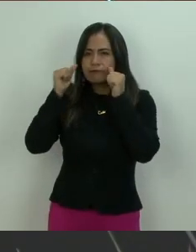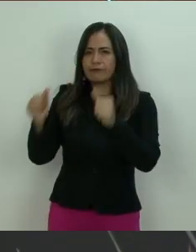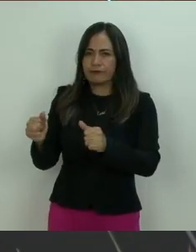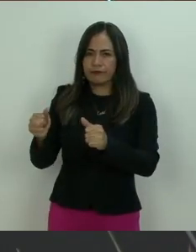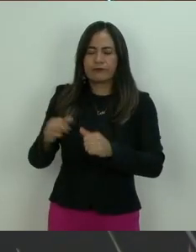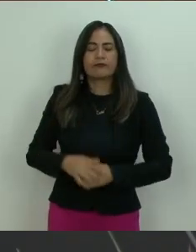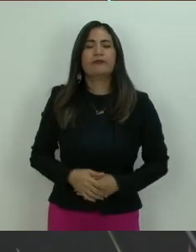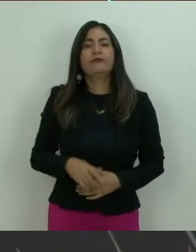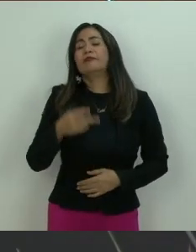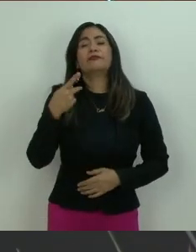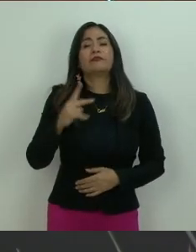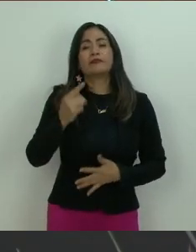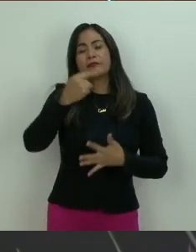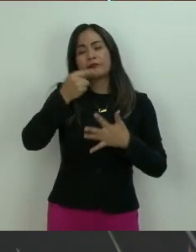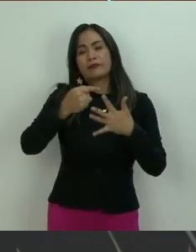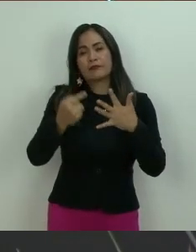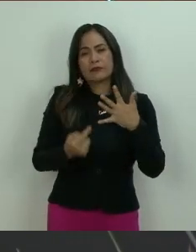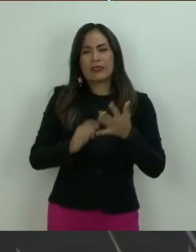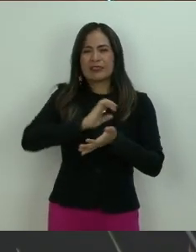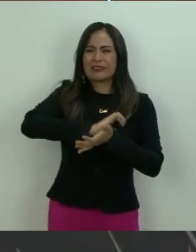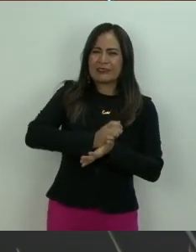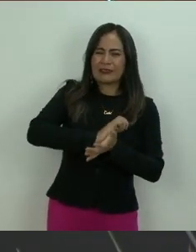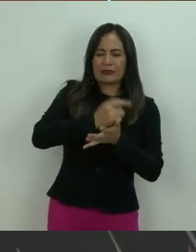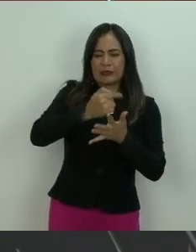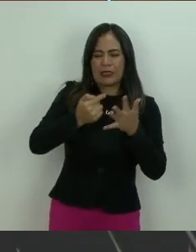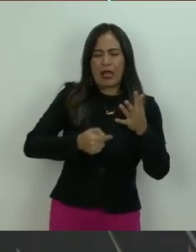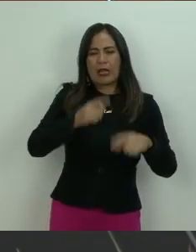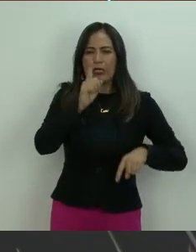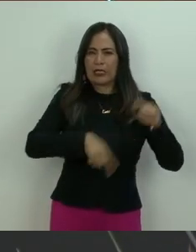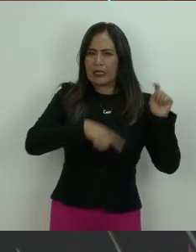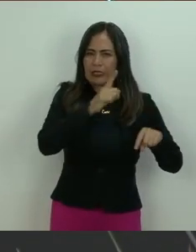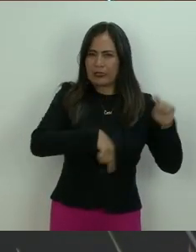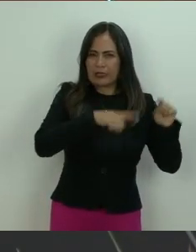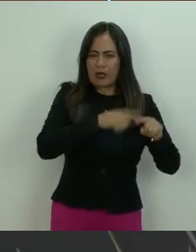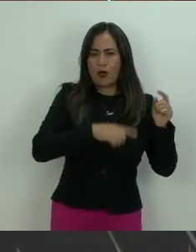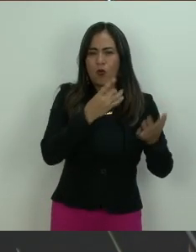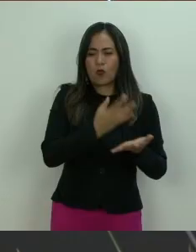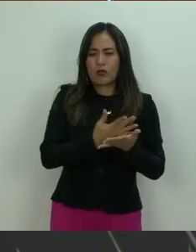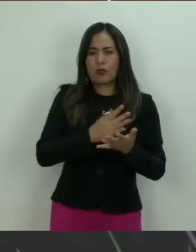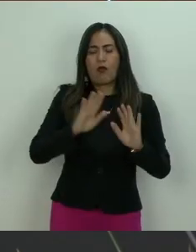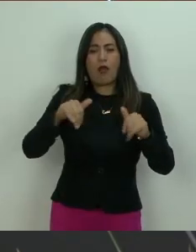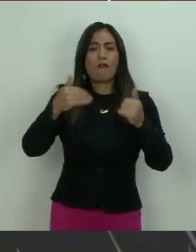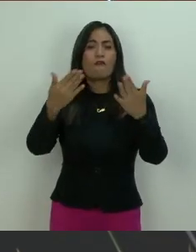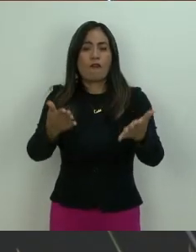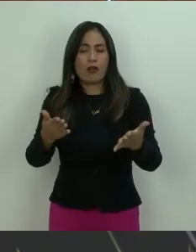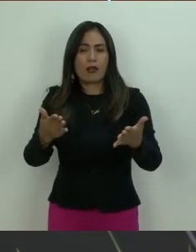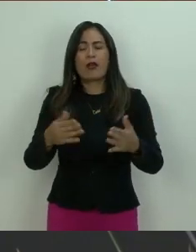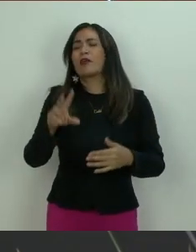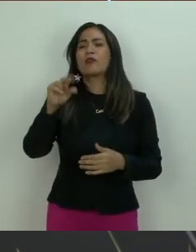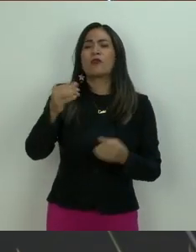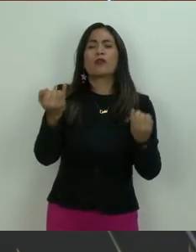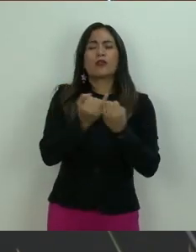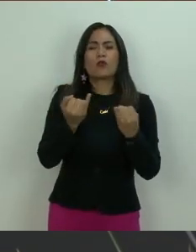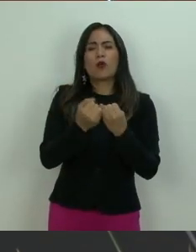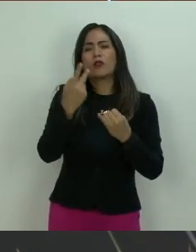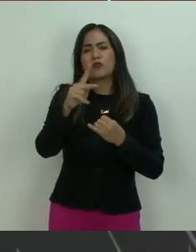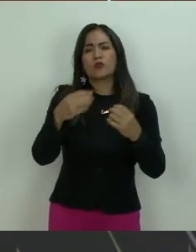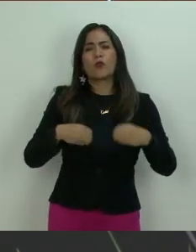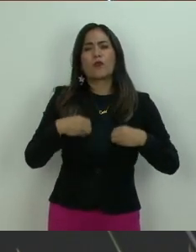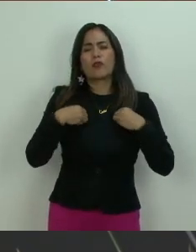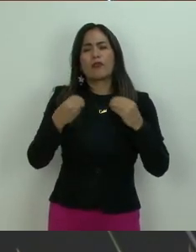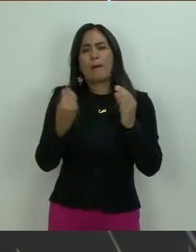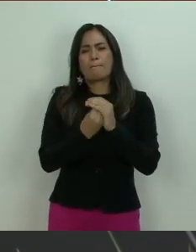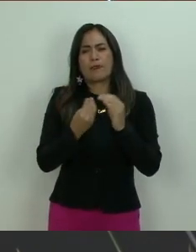Sin embargo, las acciones de combate a la discriminación no deben quedarse únicamente en la esfera pública, también deben tener un impacto en la vida privada, y